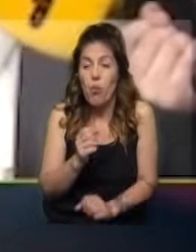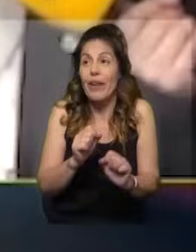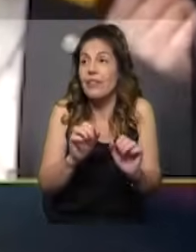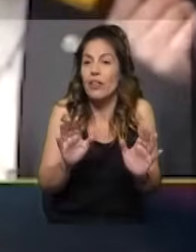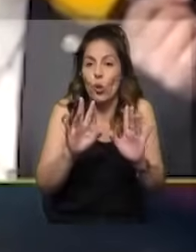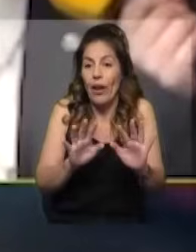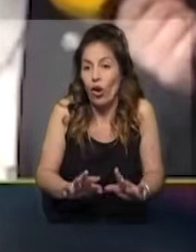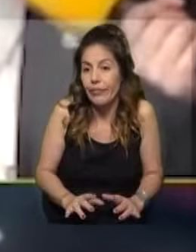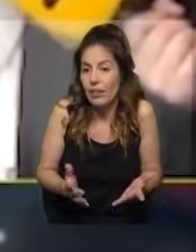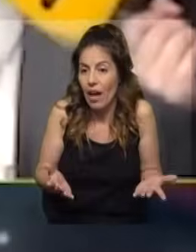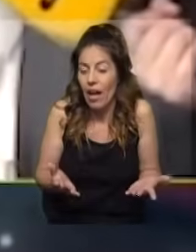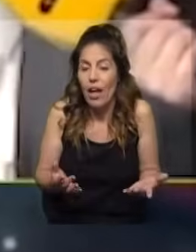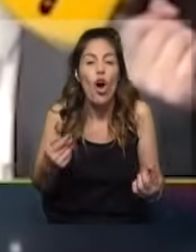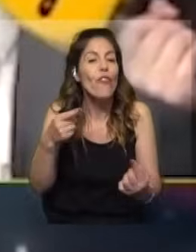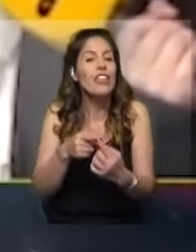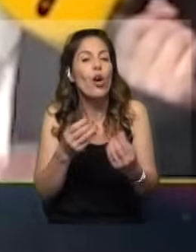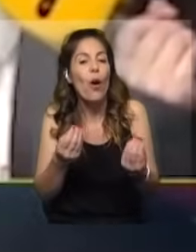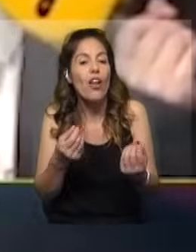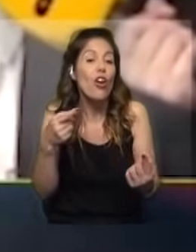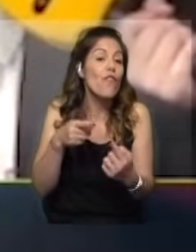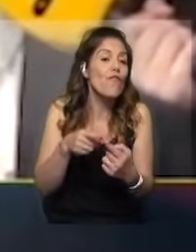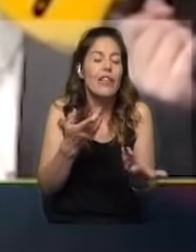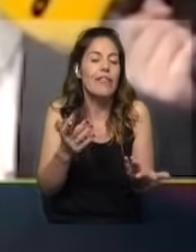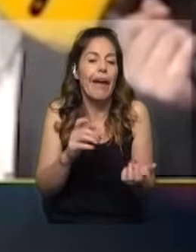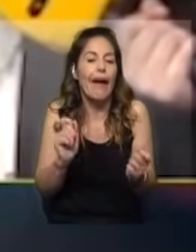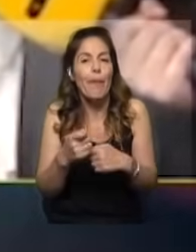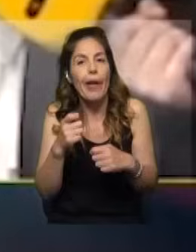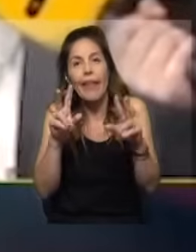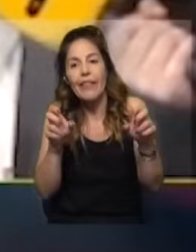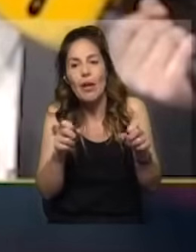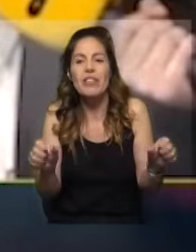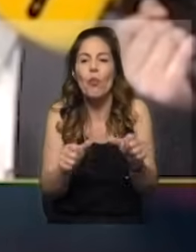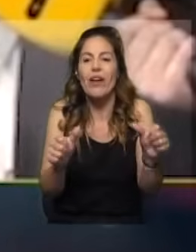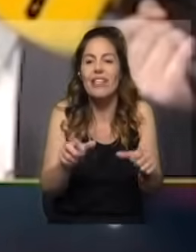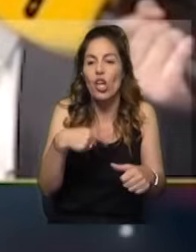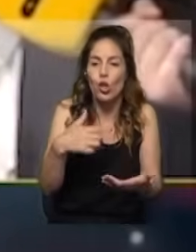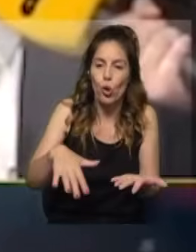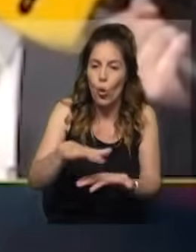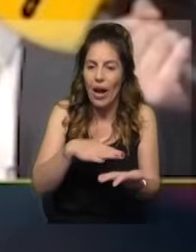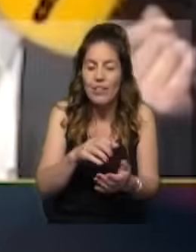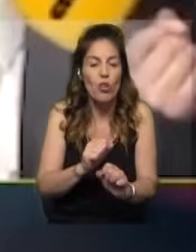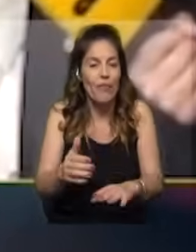humo y con el fin de despistar y pudo haberse hecho la entrevista en otro lado se pudo haber